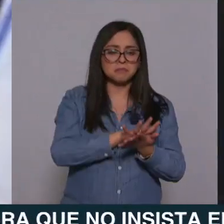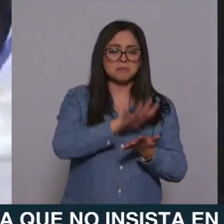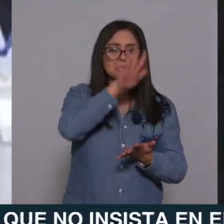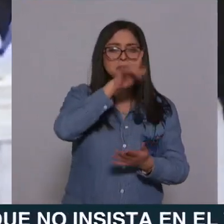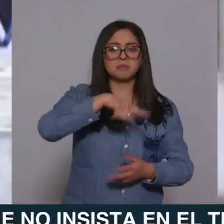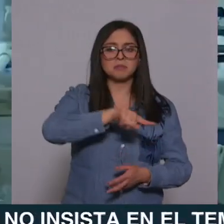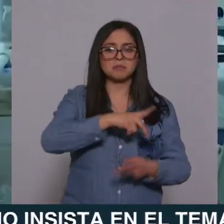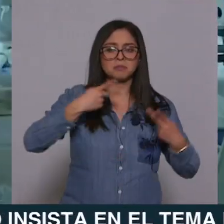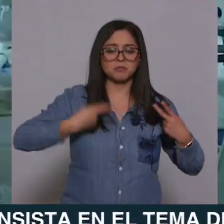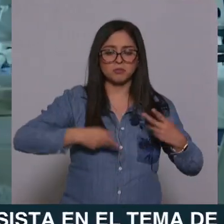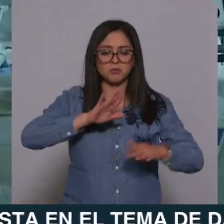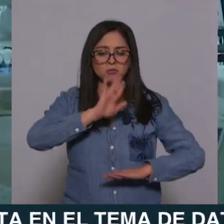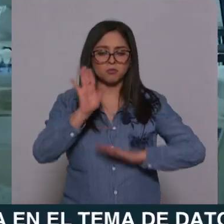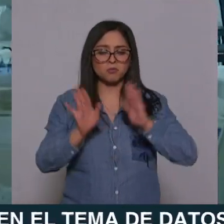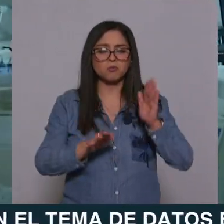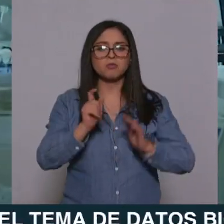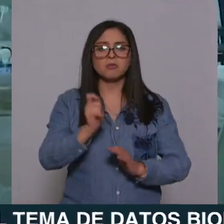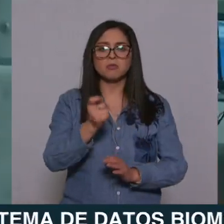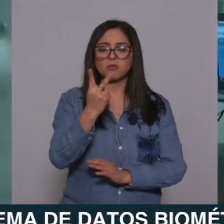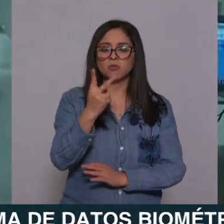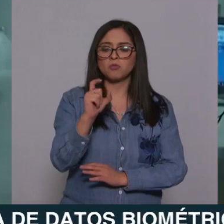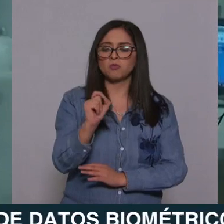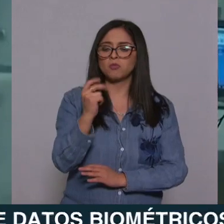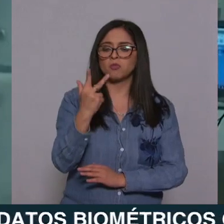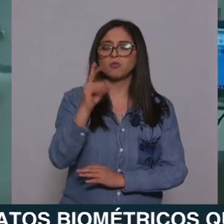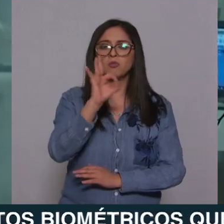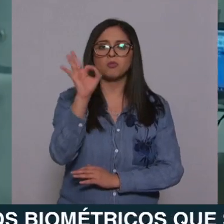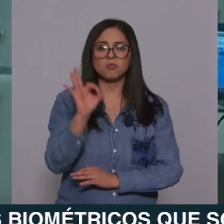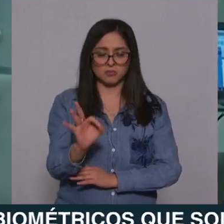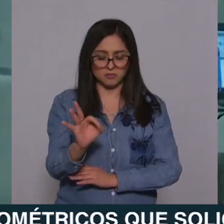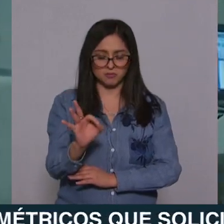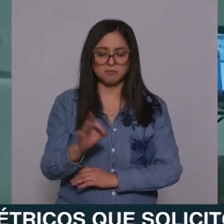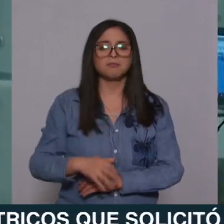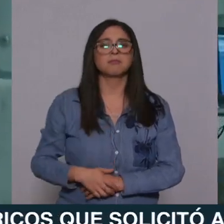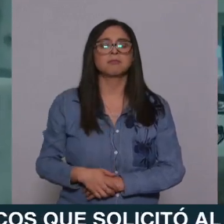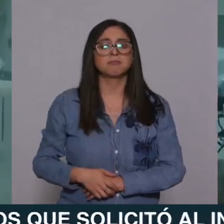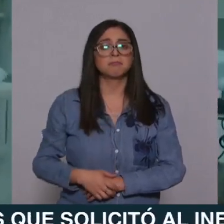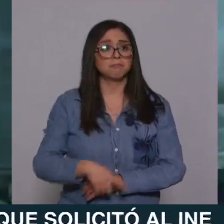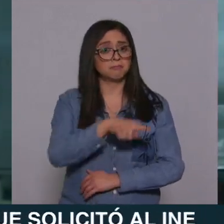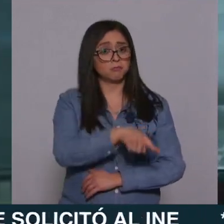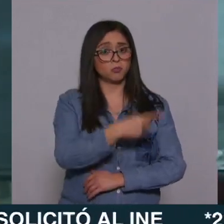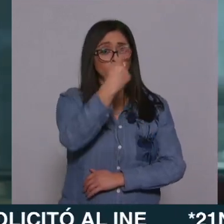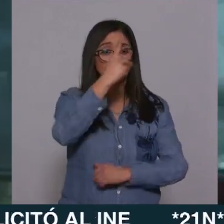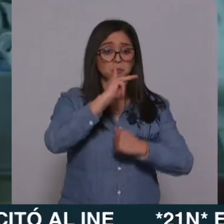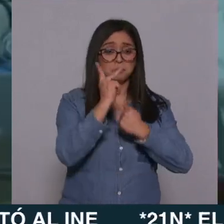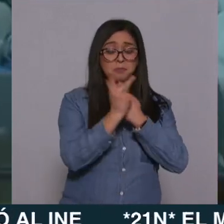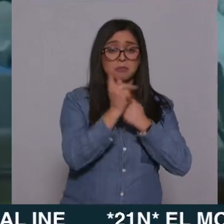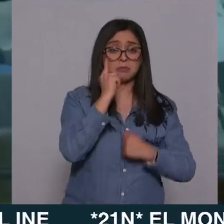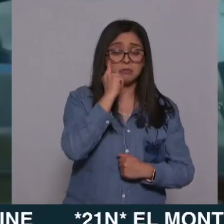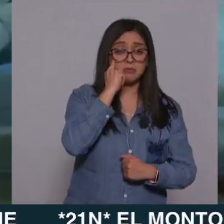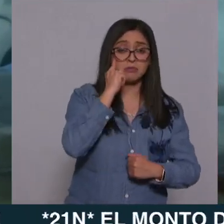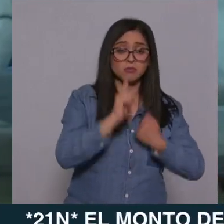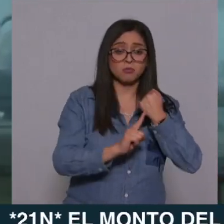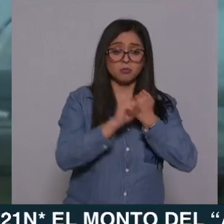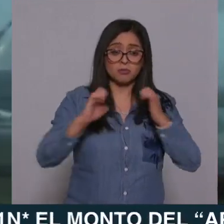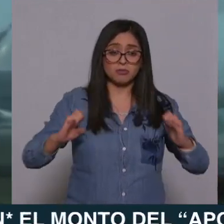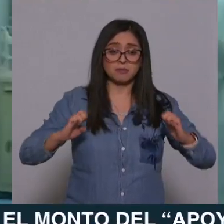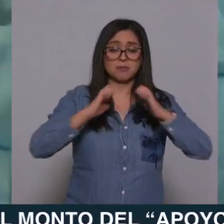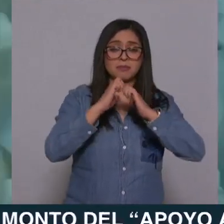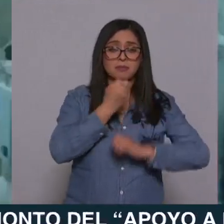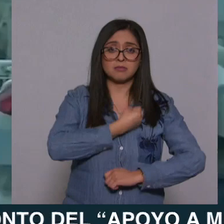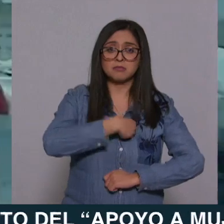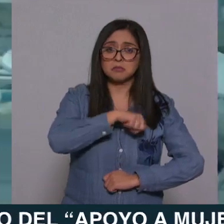de letalidad al alcanzar el 2.8%. Sin embargo, China no es la única nación que enfrenta una emergencia